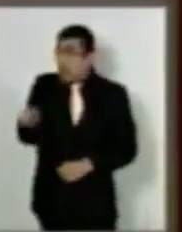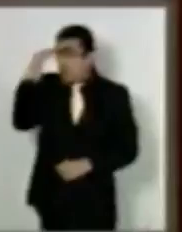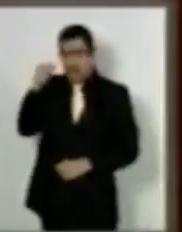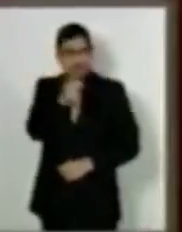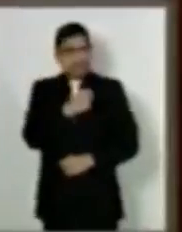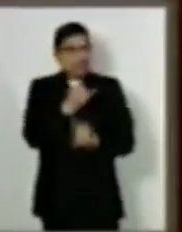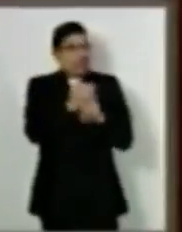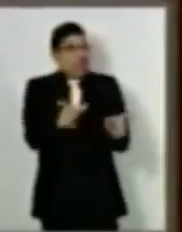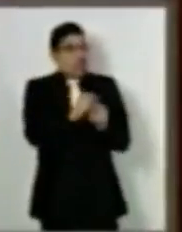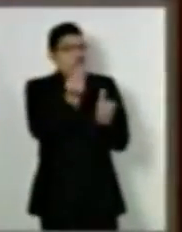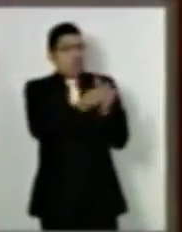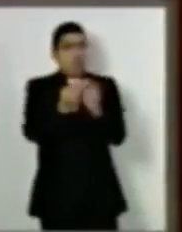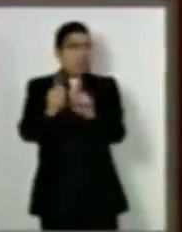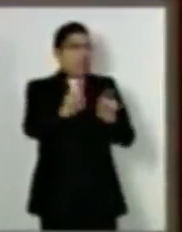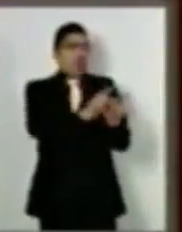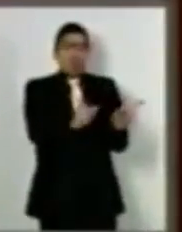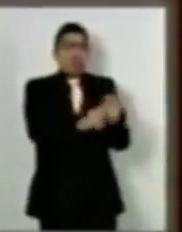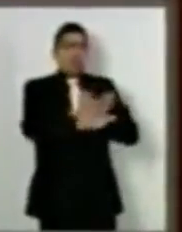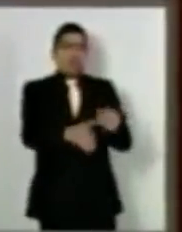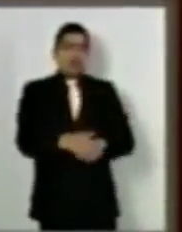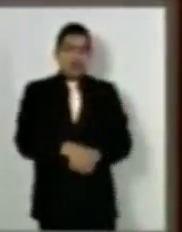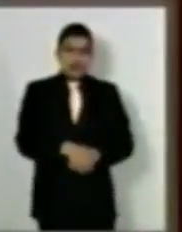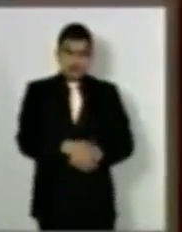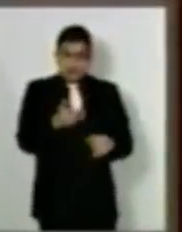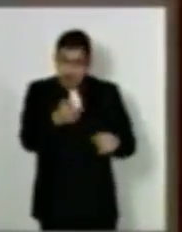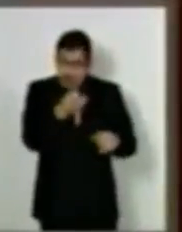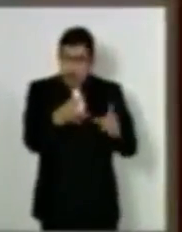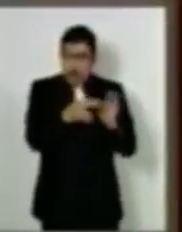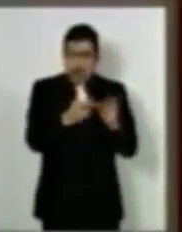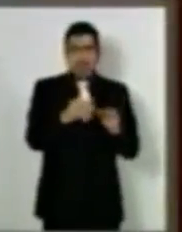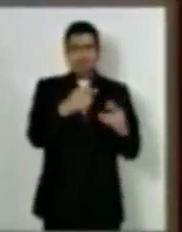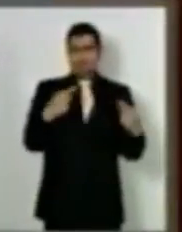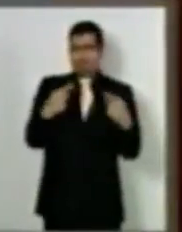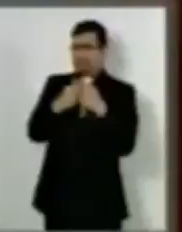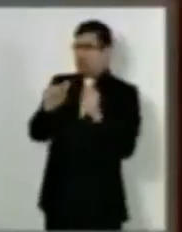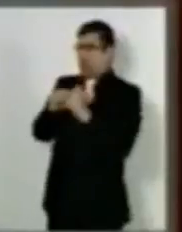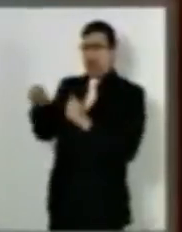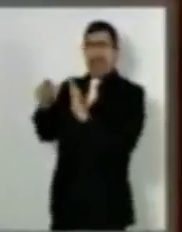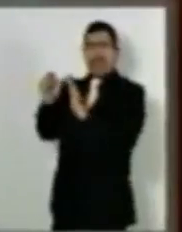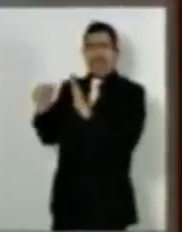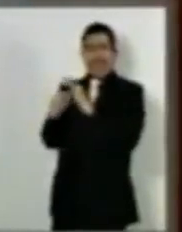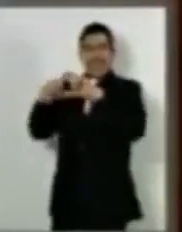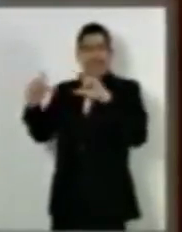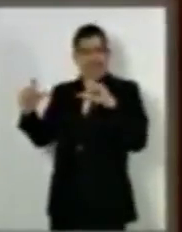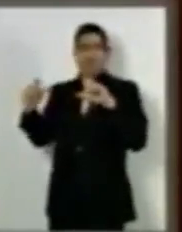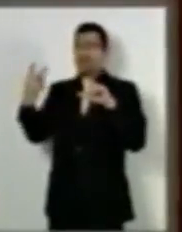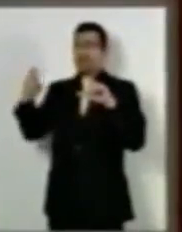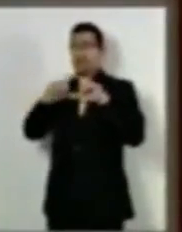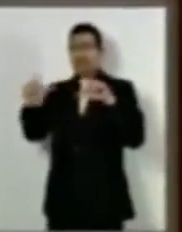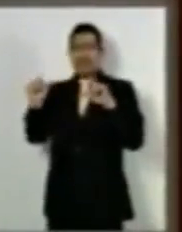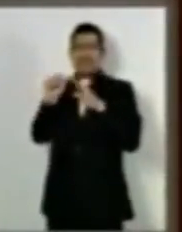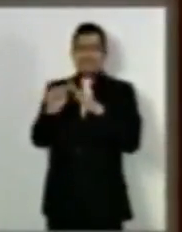como información clasificada. Lo anterior contradice lo estipulado en el párrafo segundo, artículo